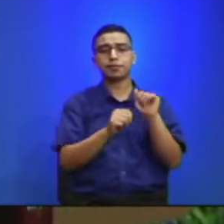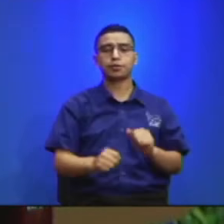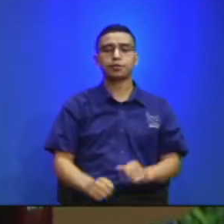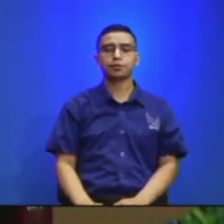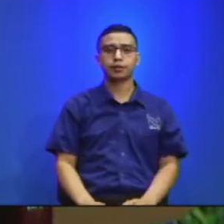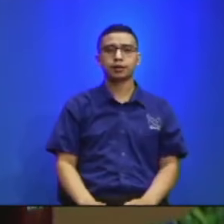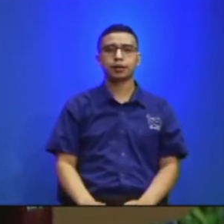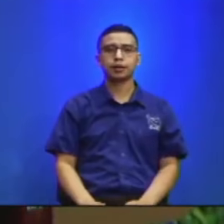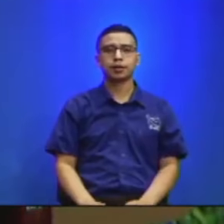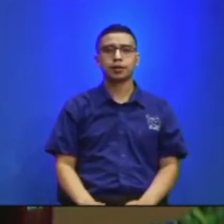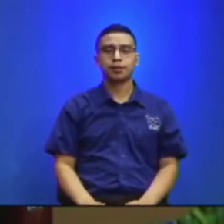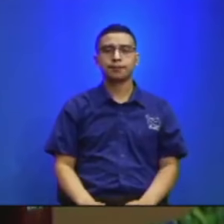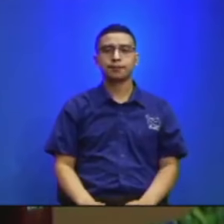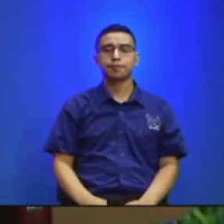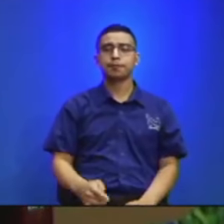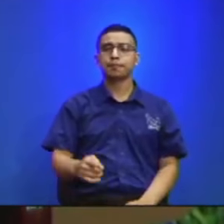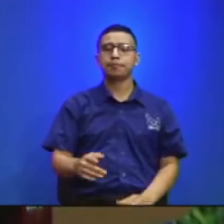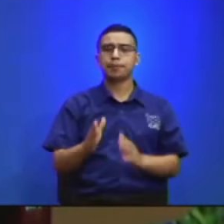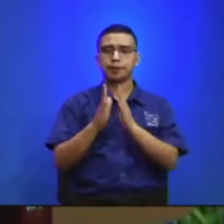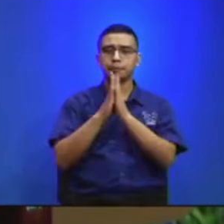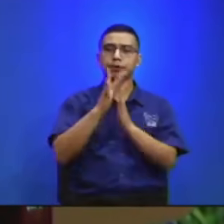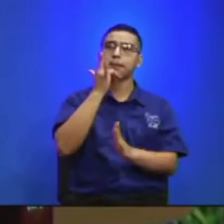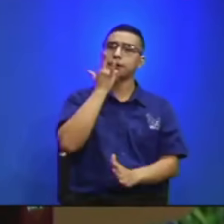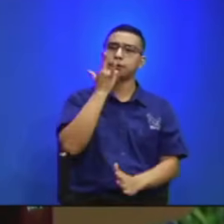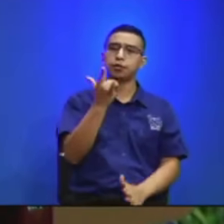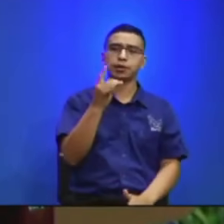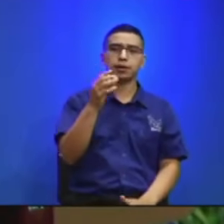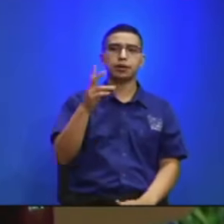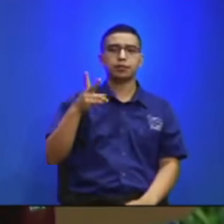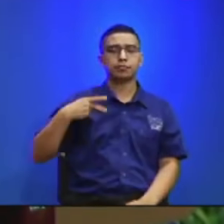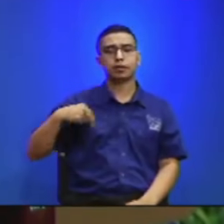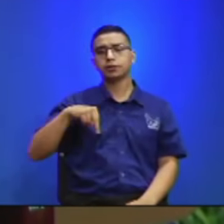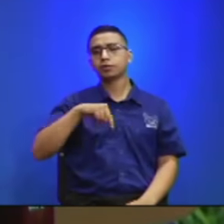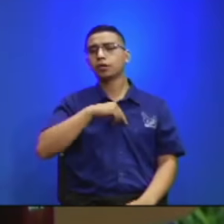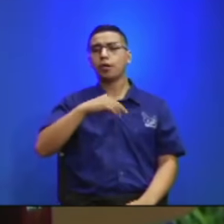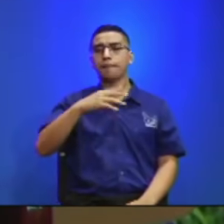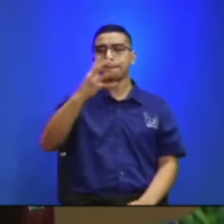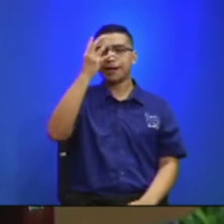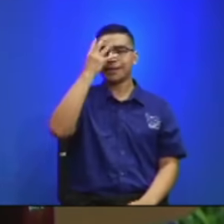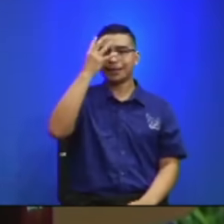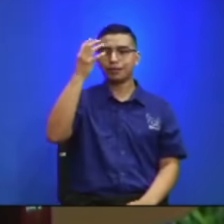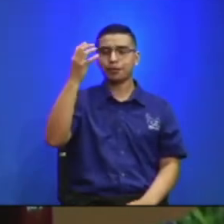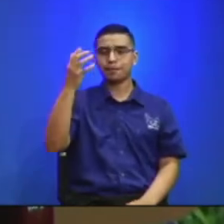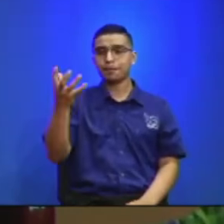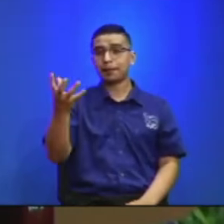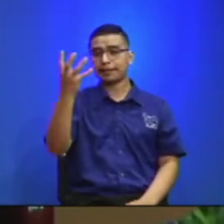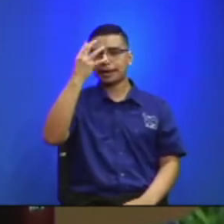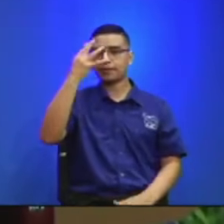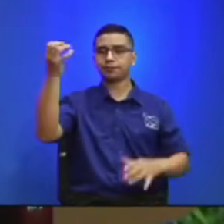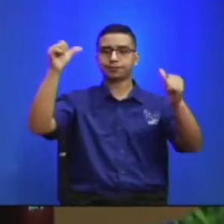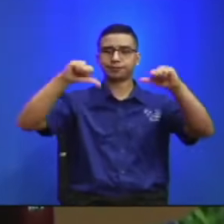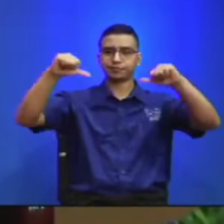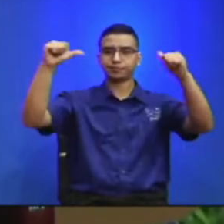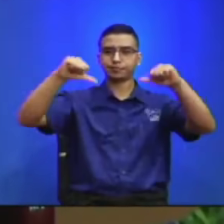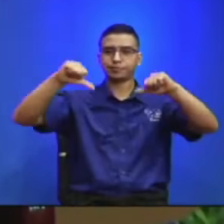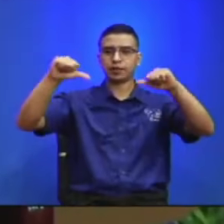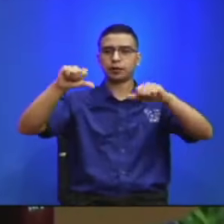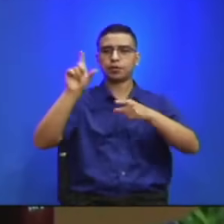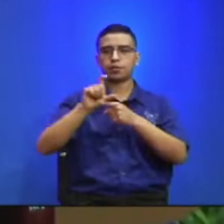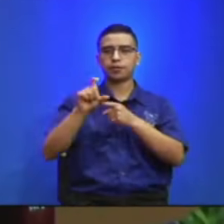señor te pedimos que nos perdone nuestros pecados iniquidades cosas